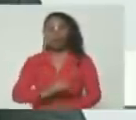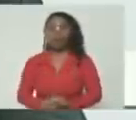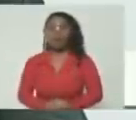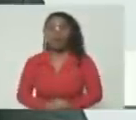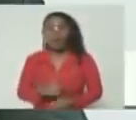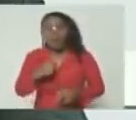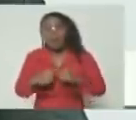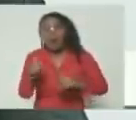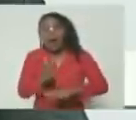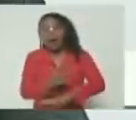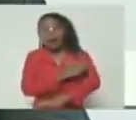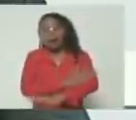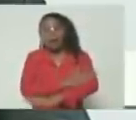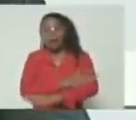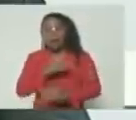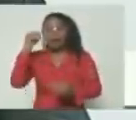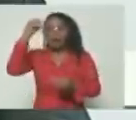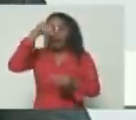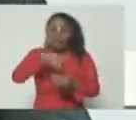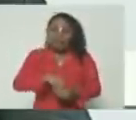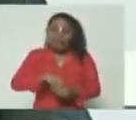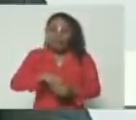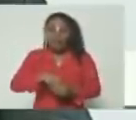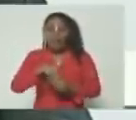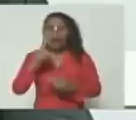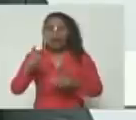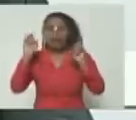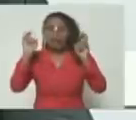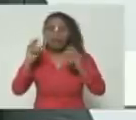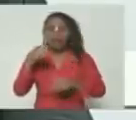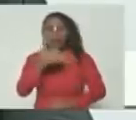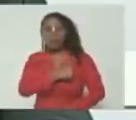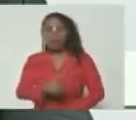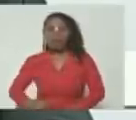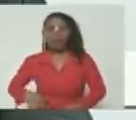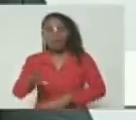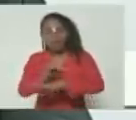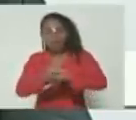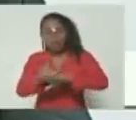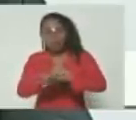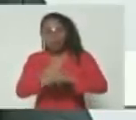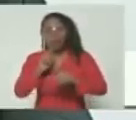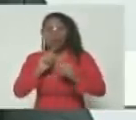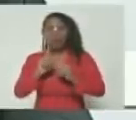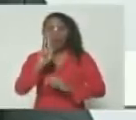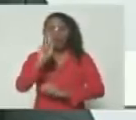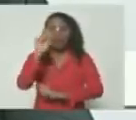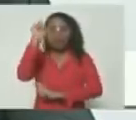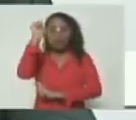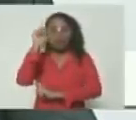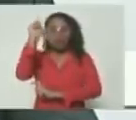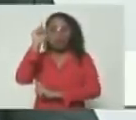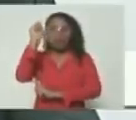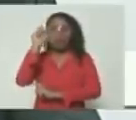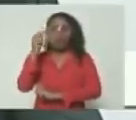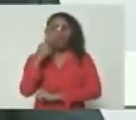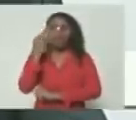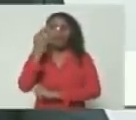antes de entrar a fondo del tema, presidente, discúlpeme este comentario. Ahorita un diputado